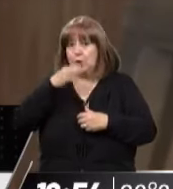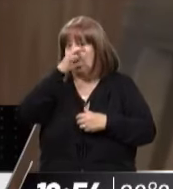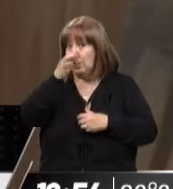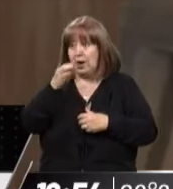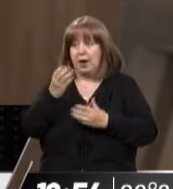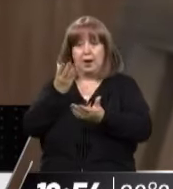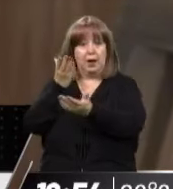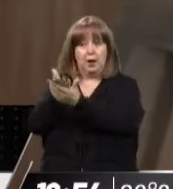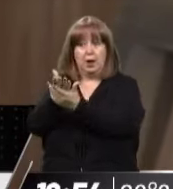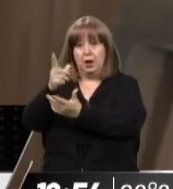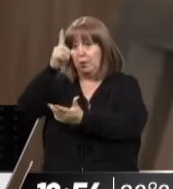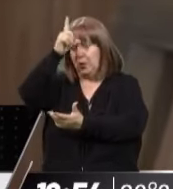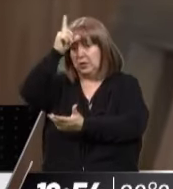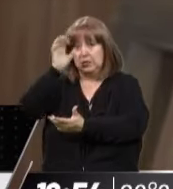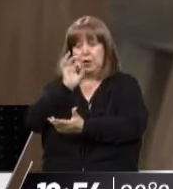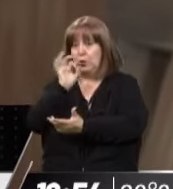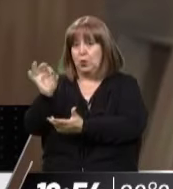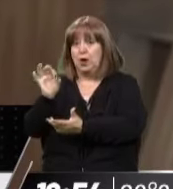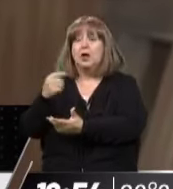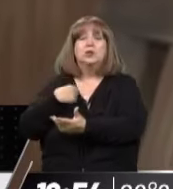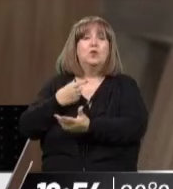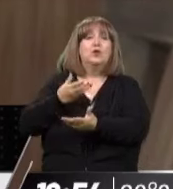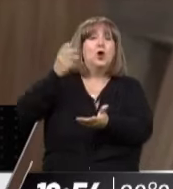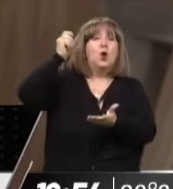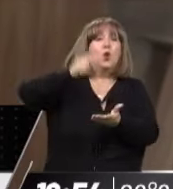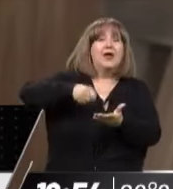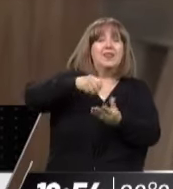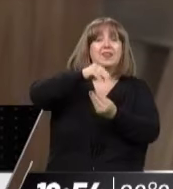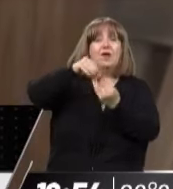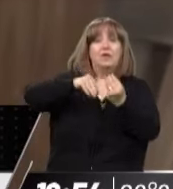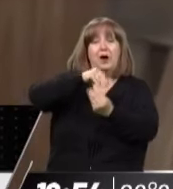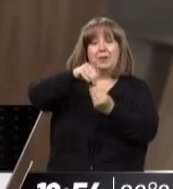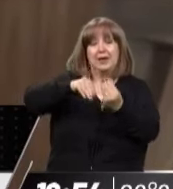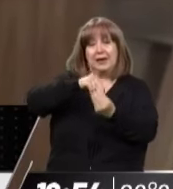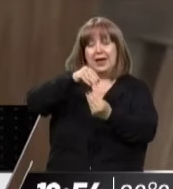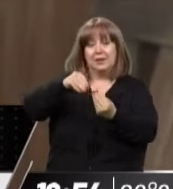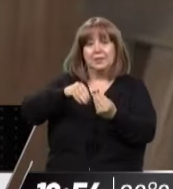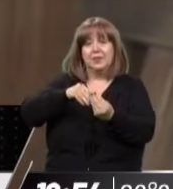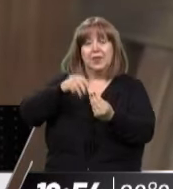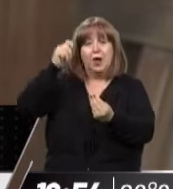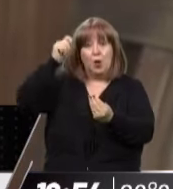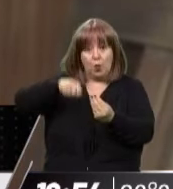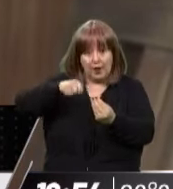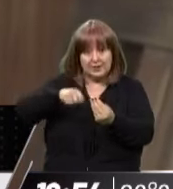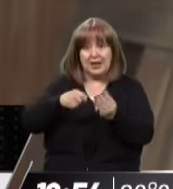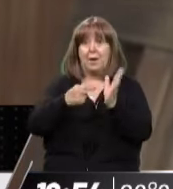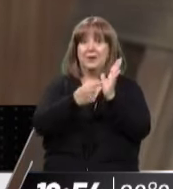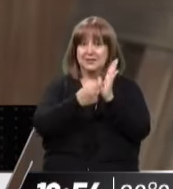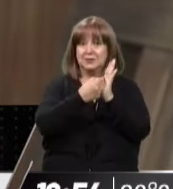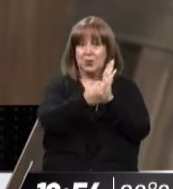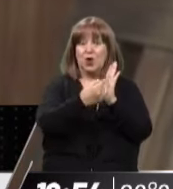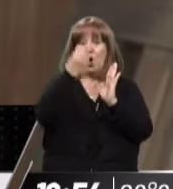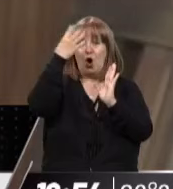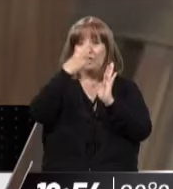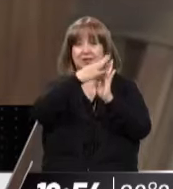policía cuando nosotros estuvimos en el juzgado de familia la jueza libró un oficio en donde